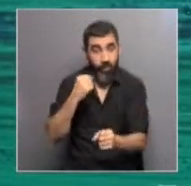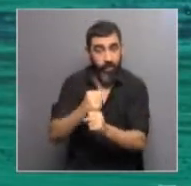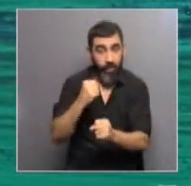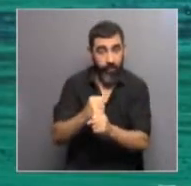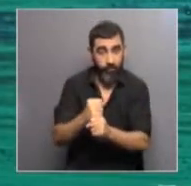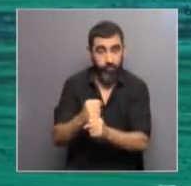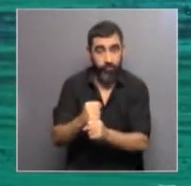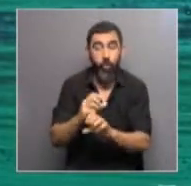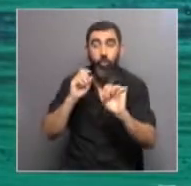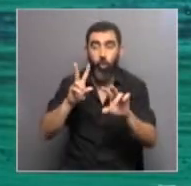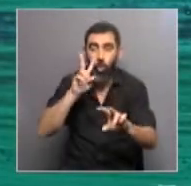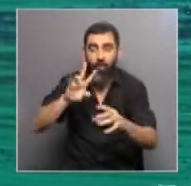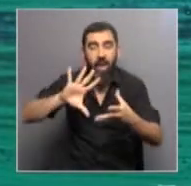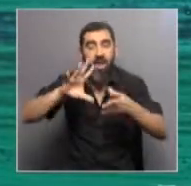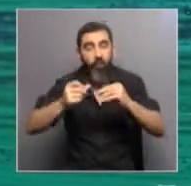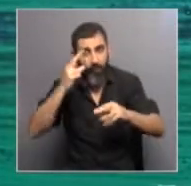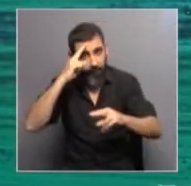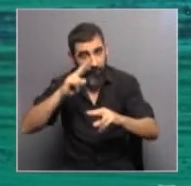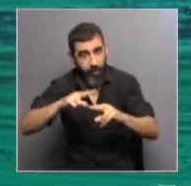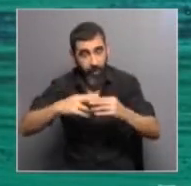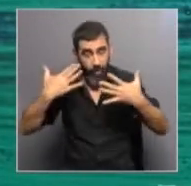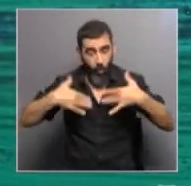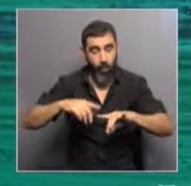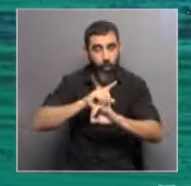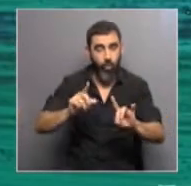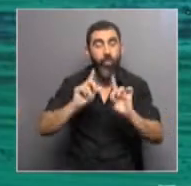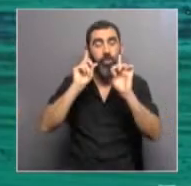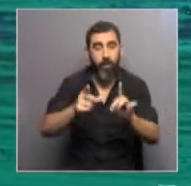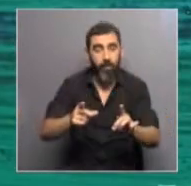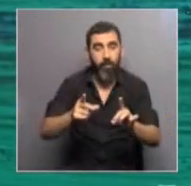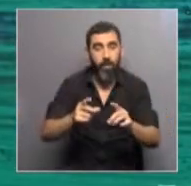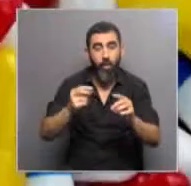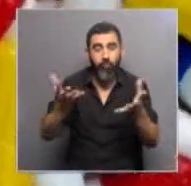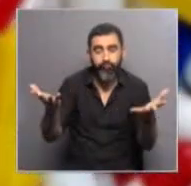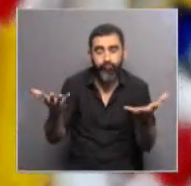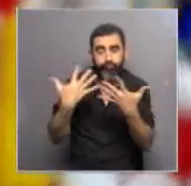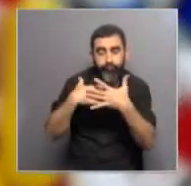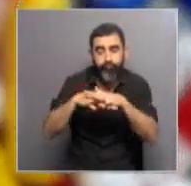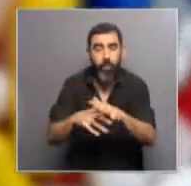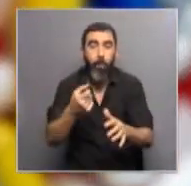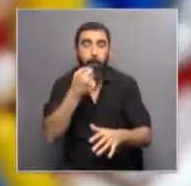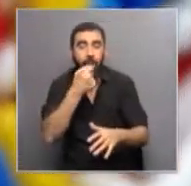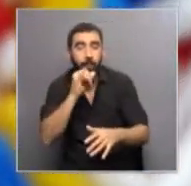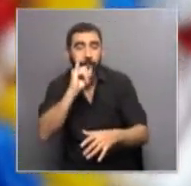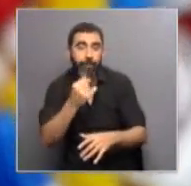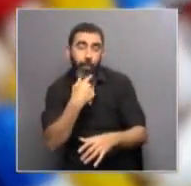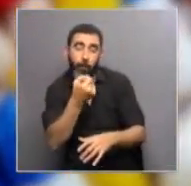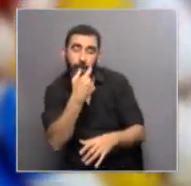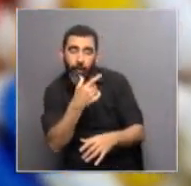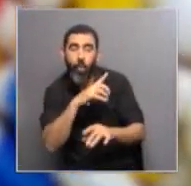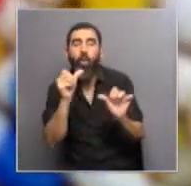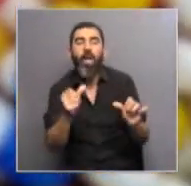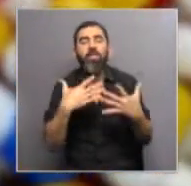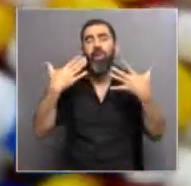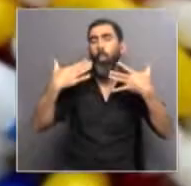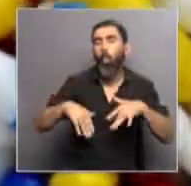no es ver los mecanismos de la enfermedad en el cuerpo, sino que ver la interacción con los medicamentos. Si yo te doy tal o cual medicamento